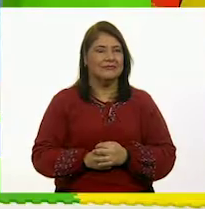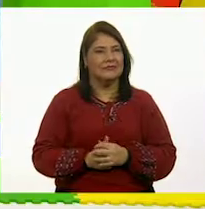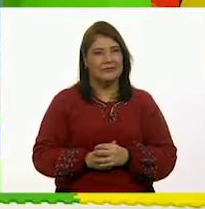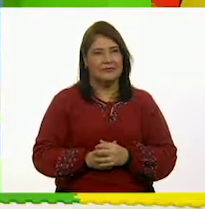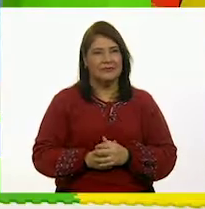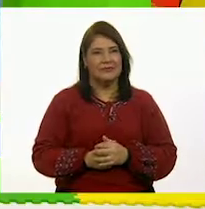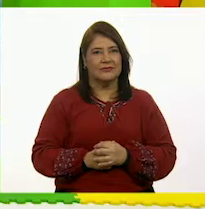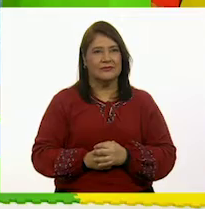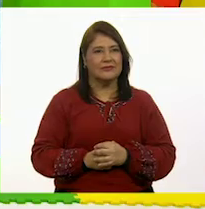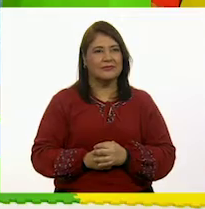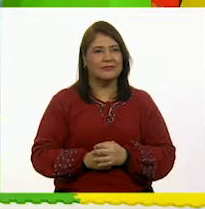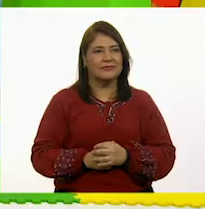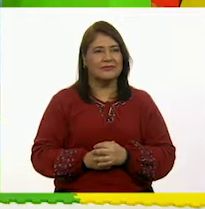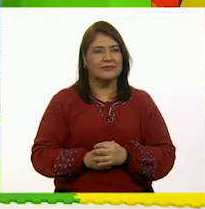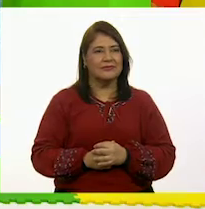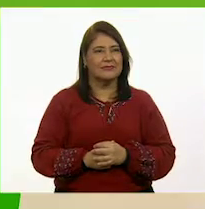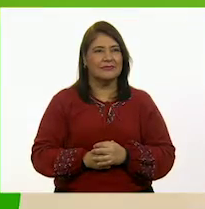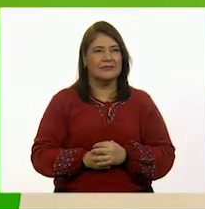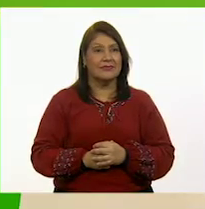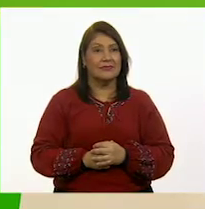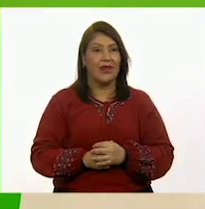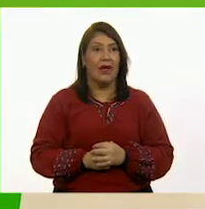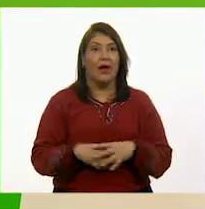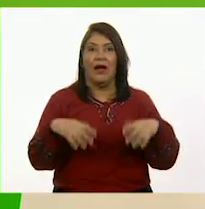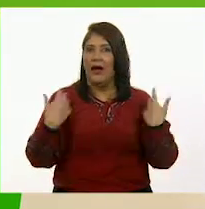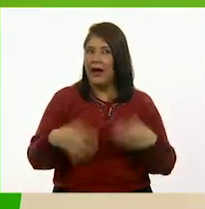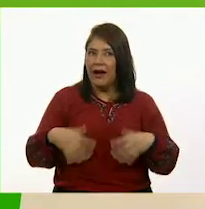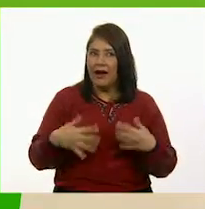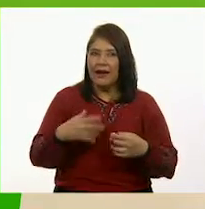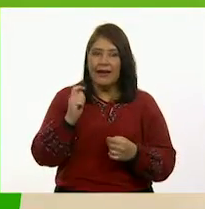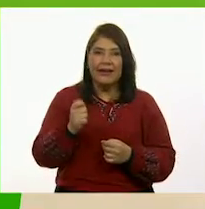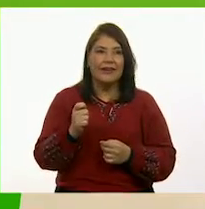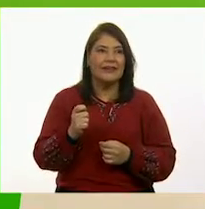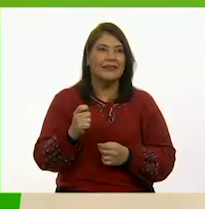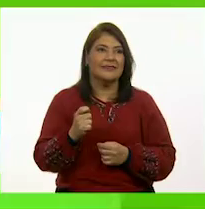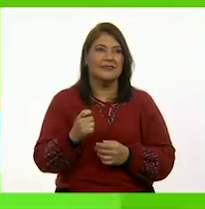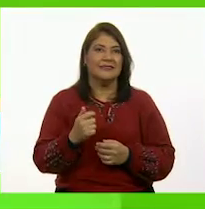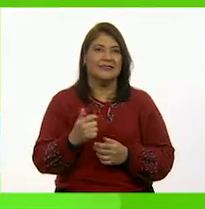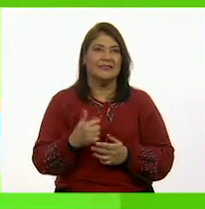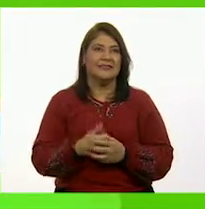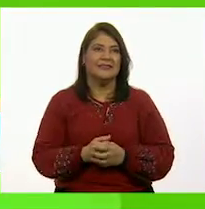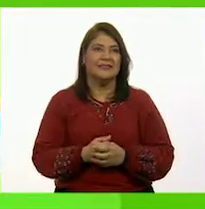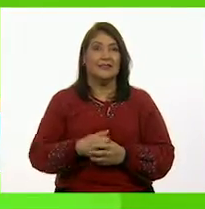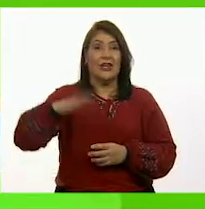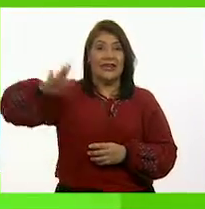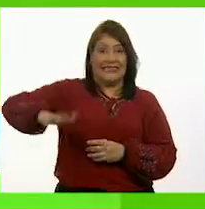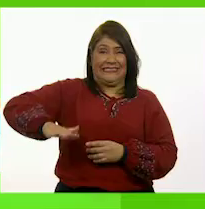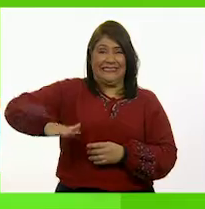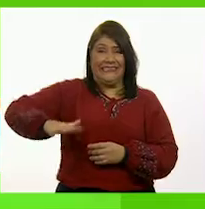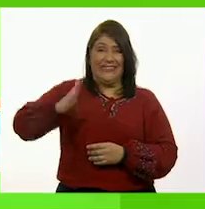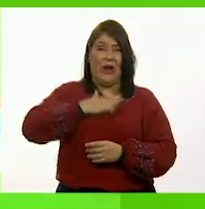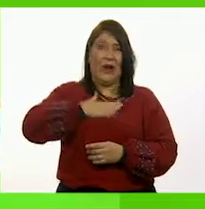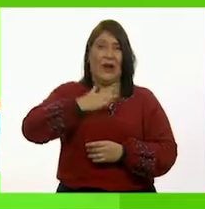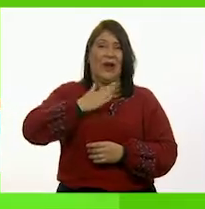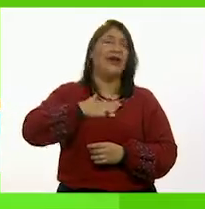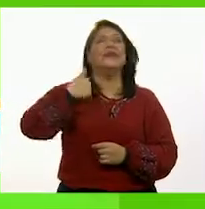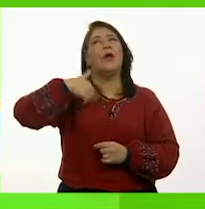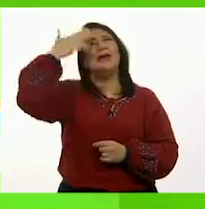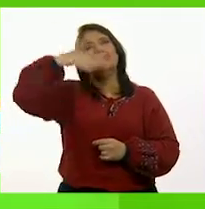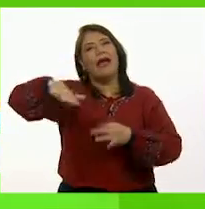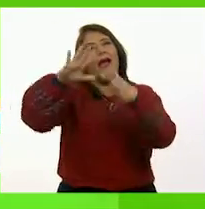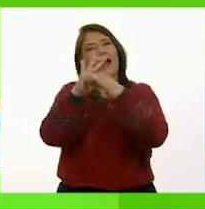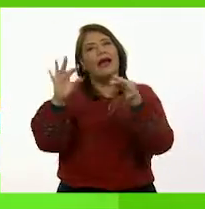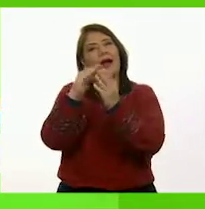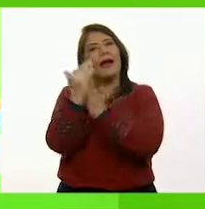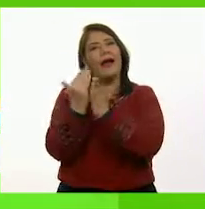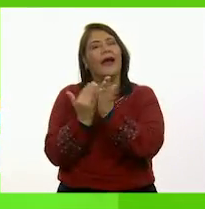¡Ay, ay, ay! ¡Ay! ¡Yo! ¡Yo! ¡Yo sé las instrucciones!